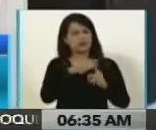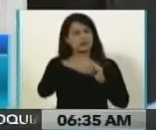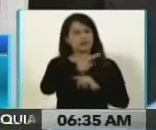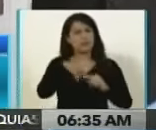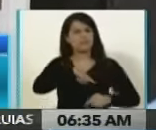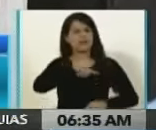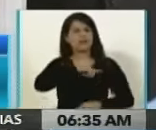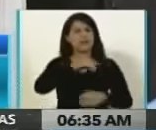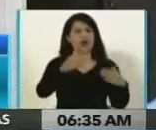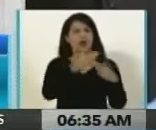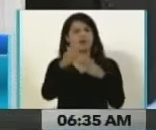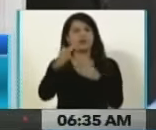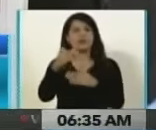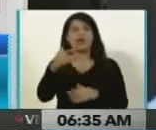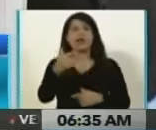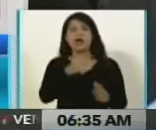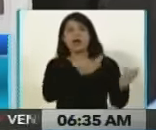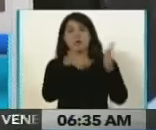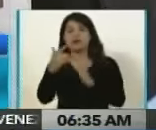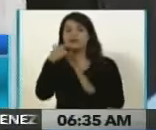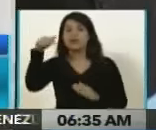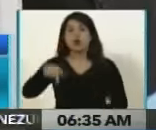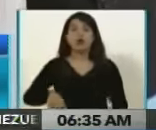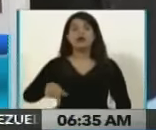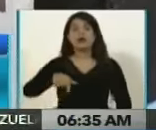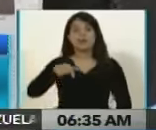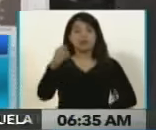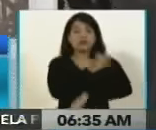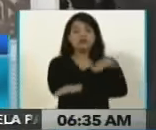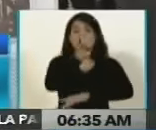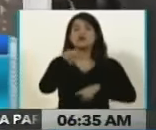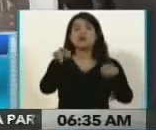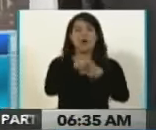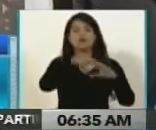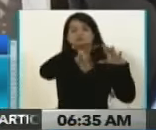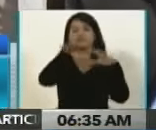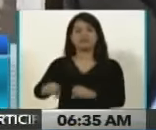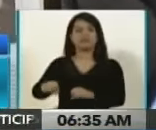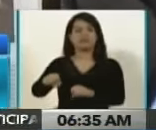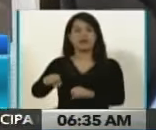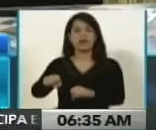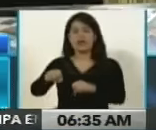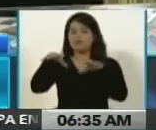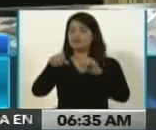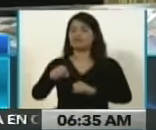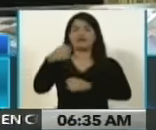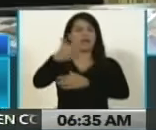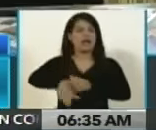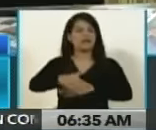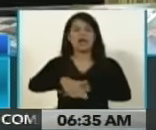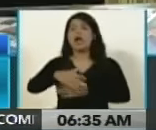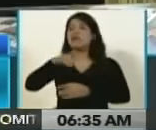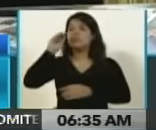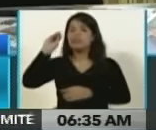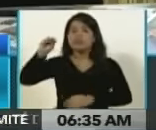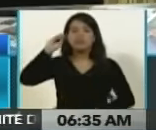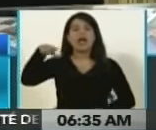que hoy la oposición venezolana busca la calle para no retornar a sus hogares hasta conseguir una fecha de regionales